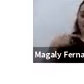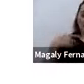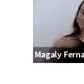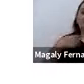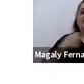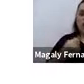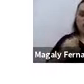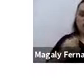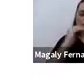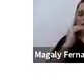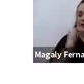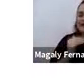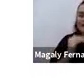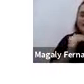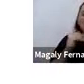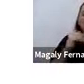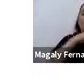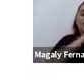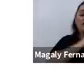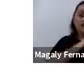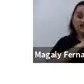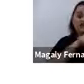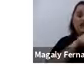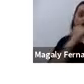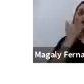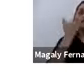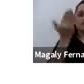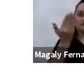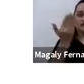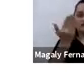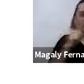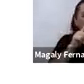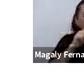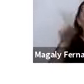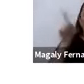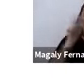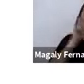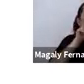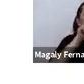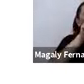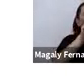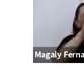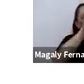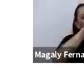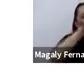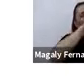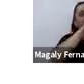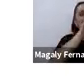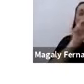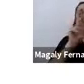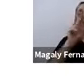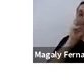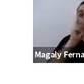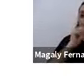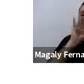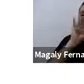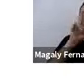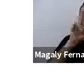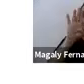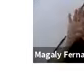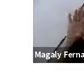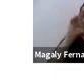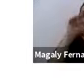mínimo de bienestar que sabemos que es factible. Y es muy diferente el umbral de dignidad, que así llamamos, que el umbral